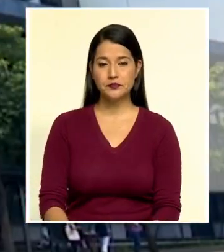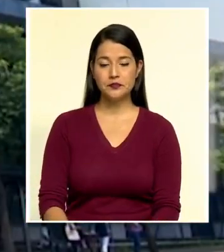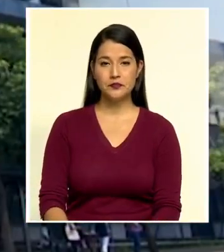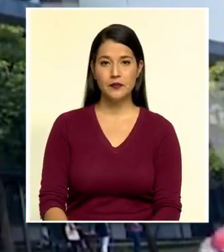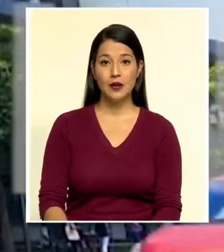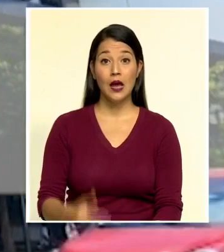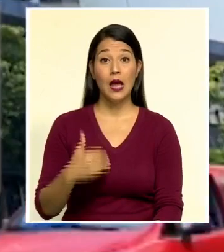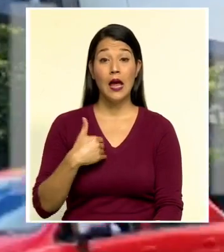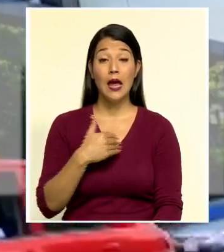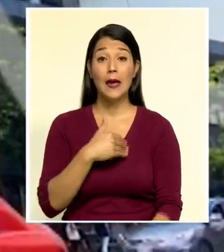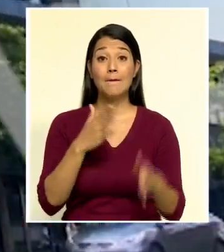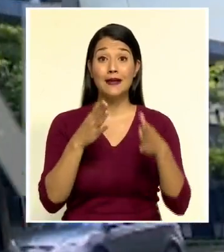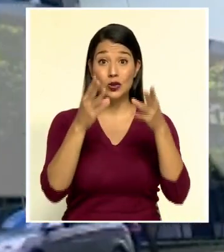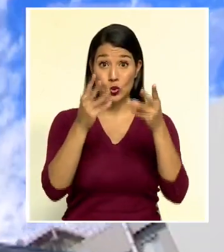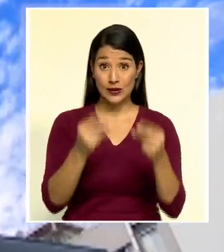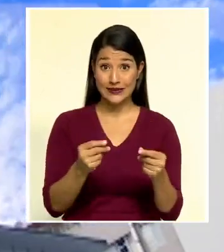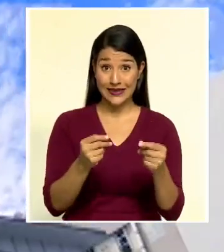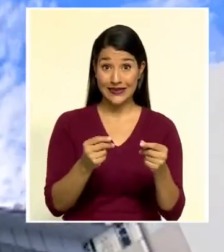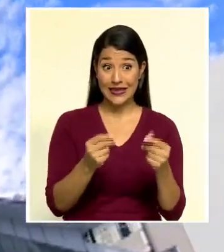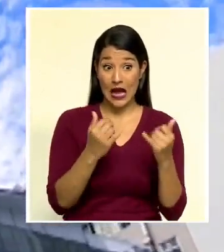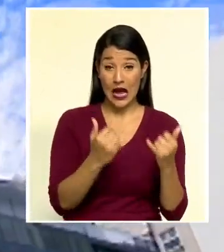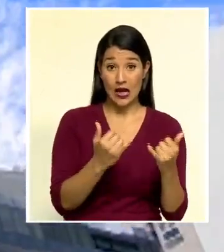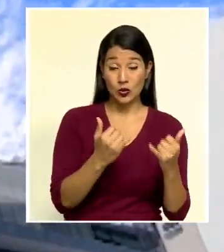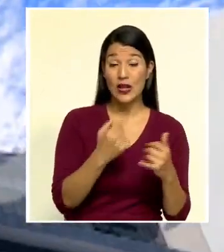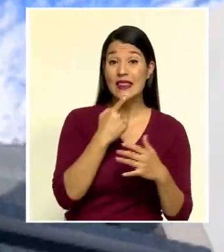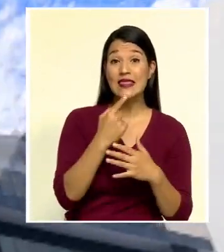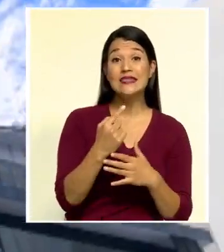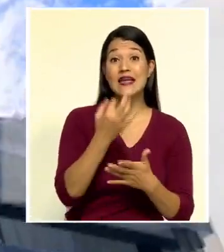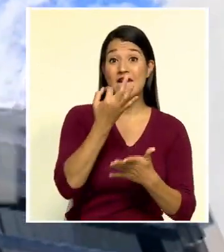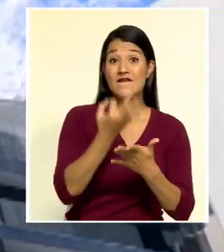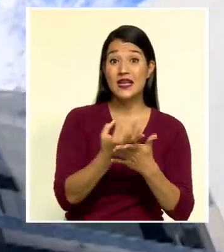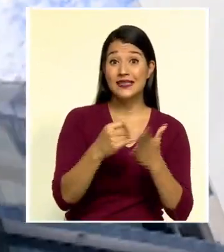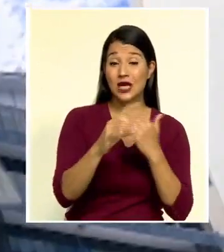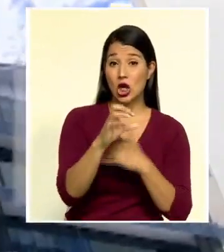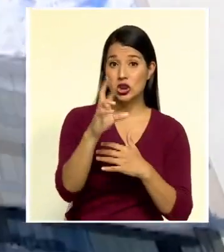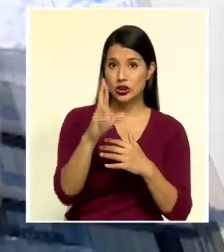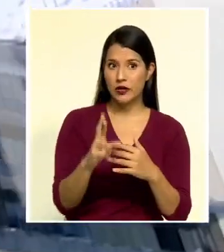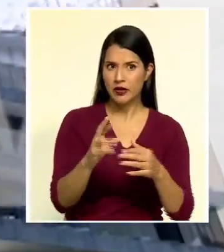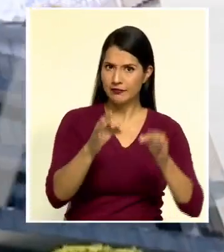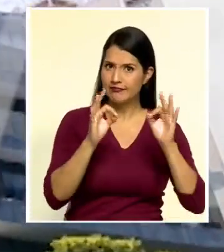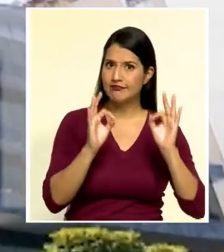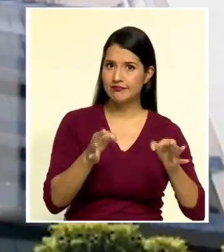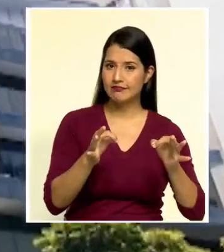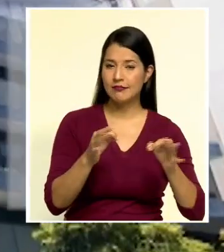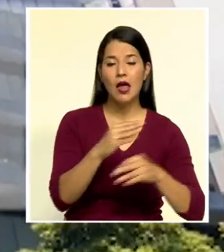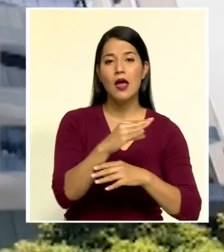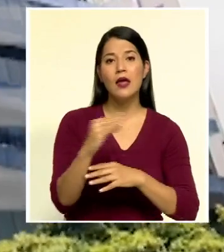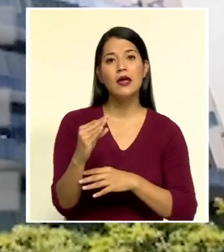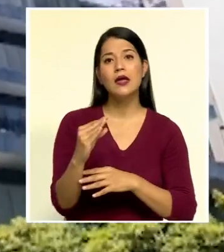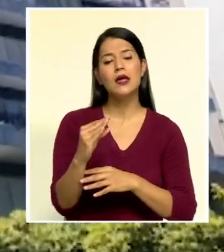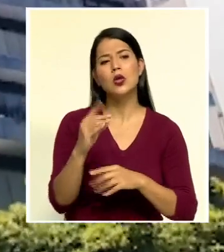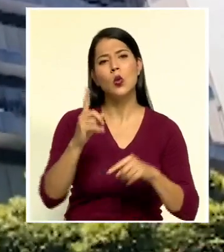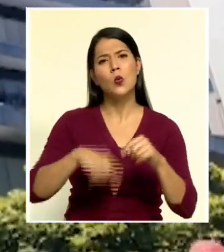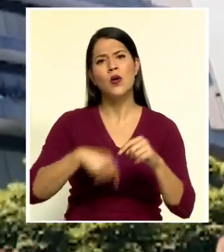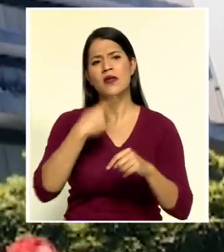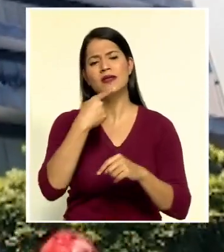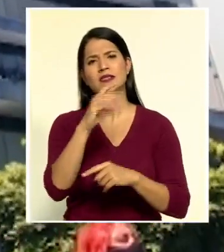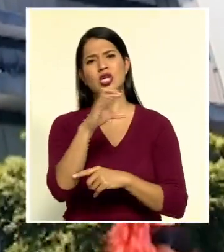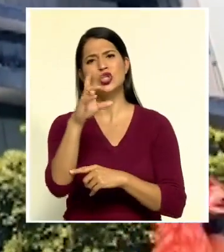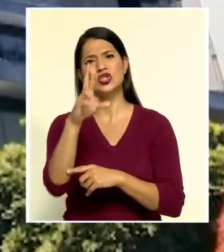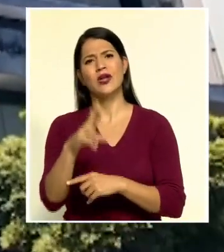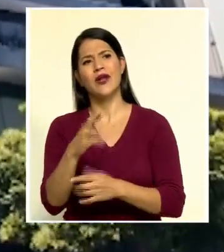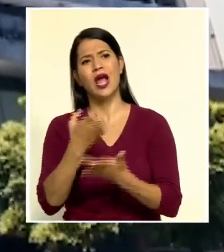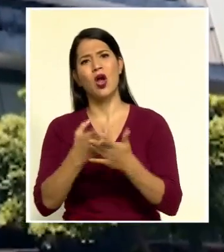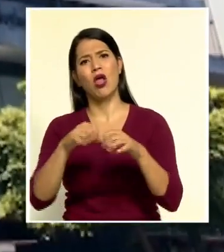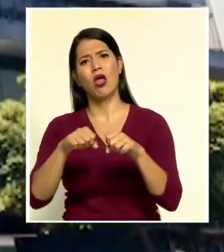El ministro de Hacienda saliente dice que las finanzas del país están sanas y que no se puede catalogar una Costa Rica en quiebra. Se van